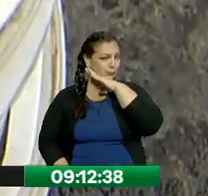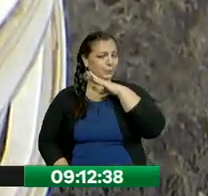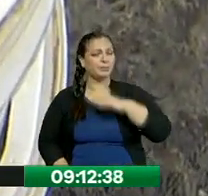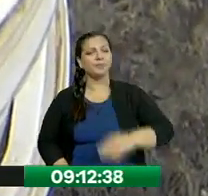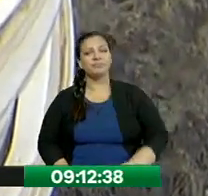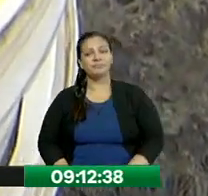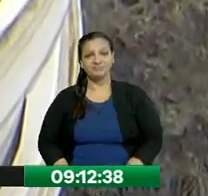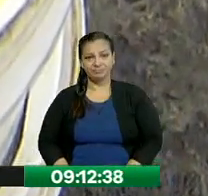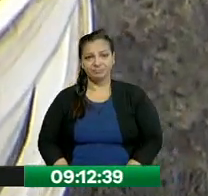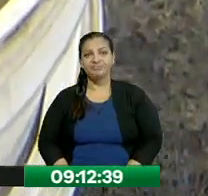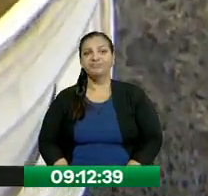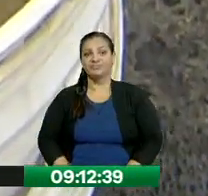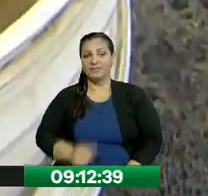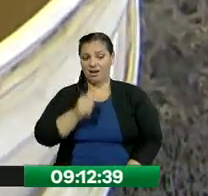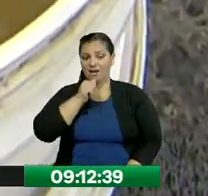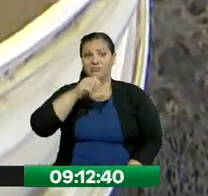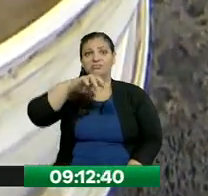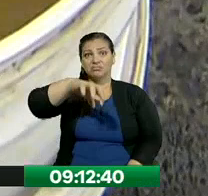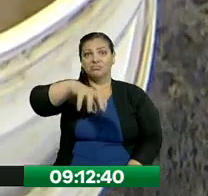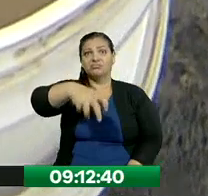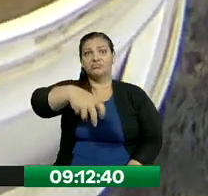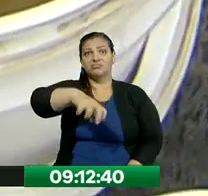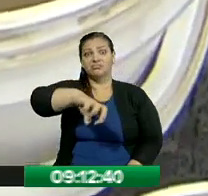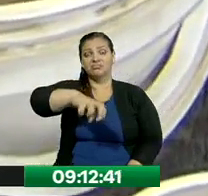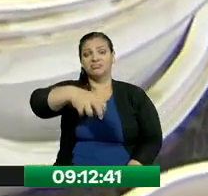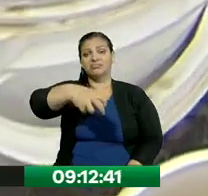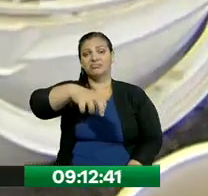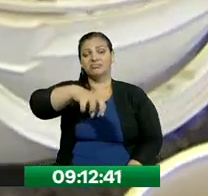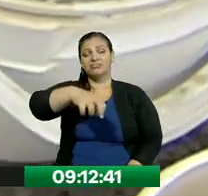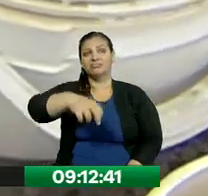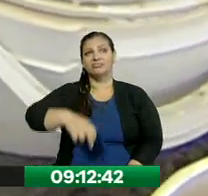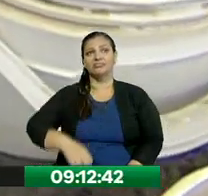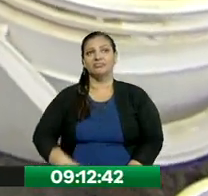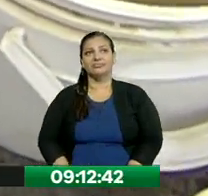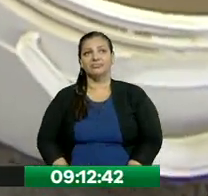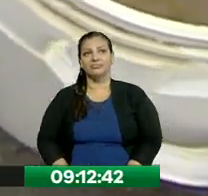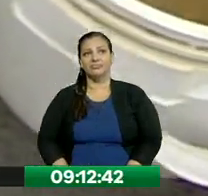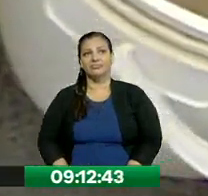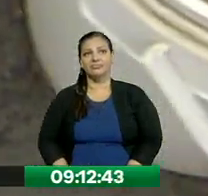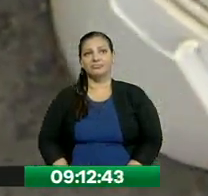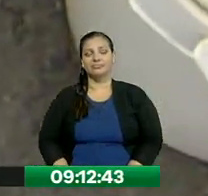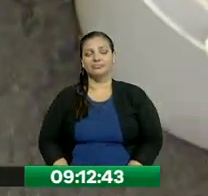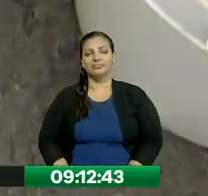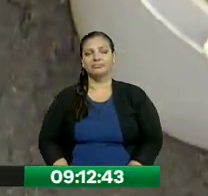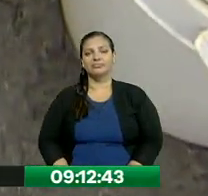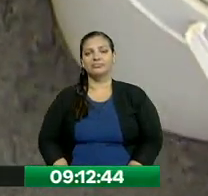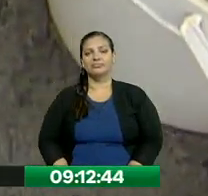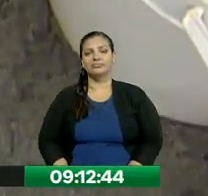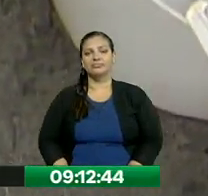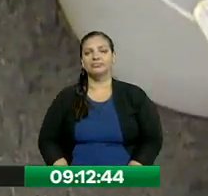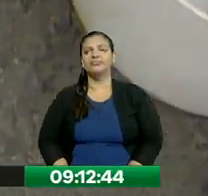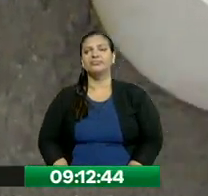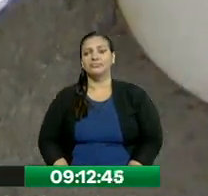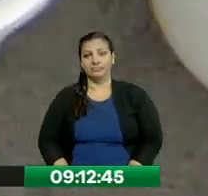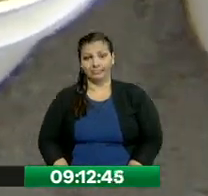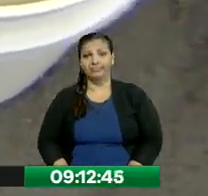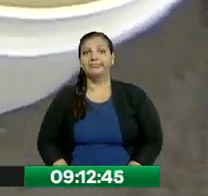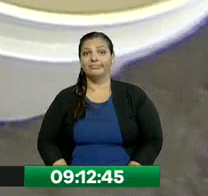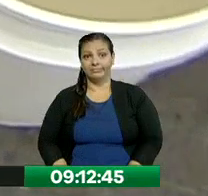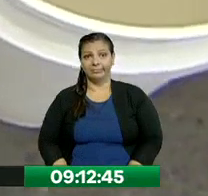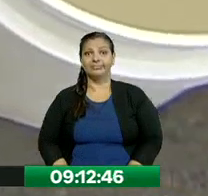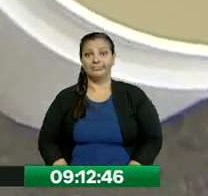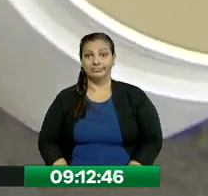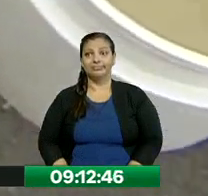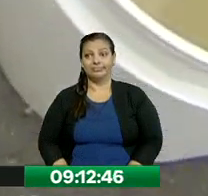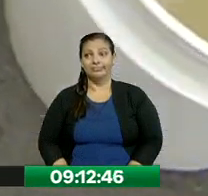o a través de las mangueras con las que ellos cuentan en cada uno de sus domicilios, y eso hay que señalarlo. Las mangueras llegan hasta cada